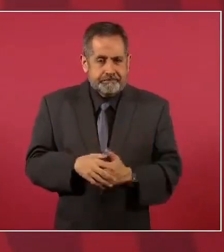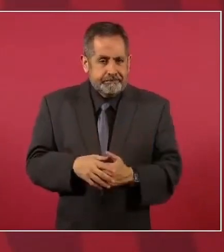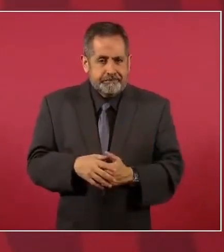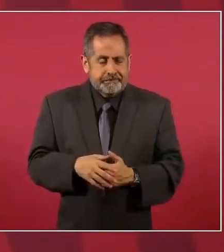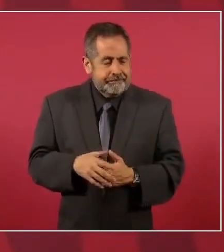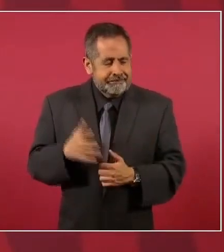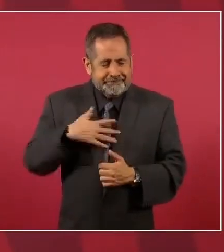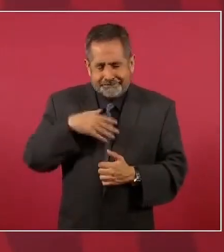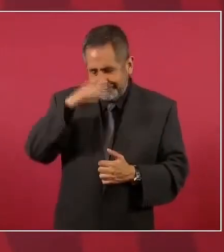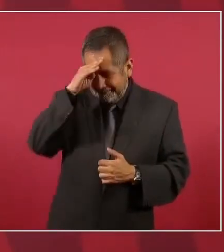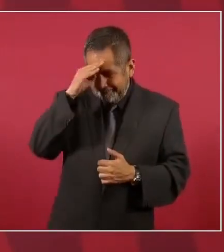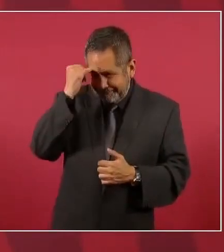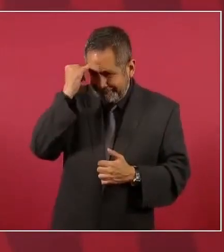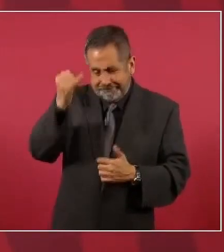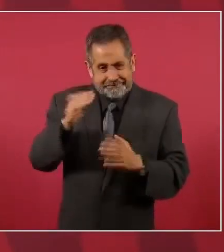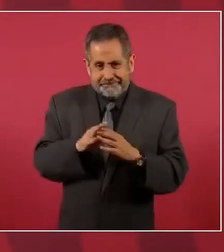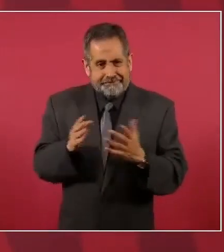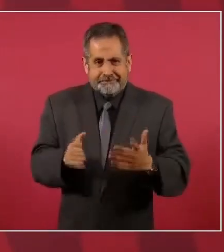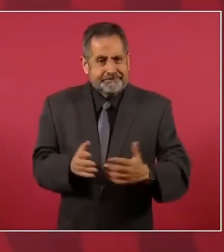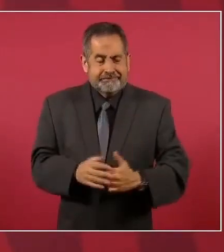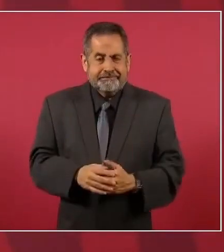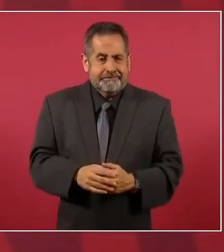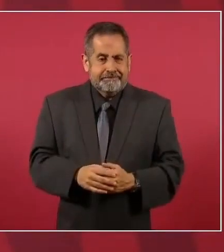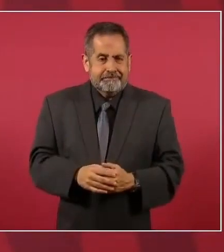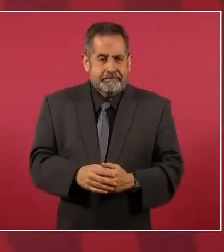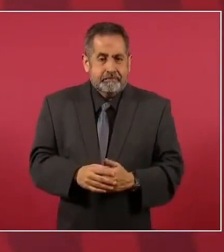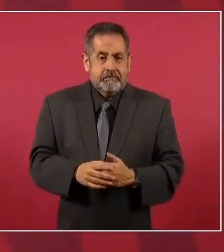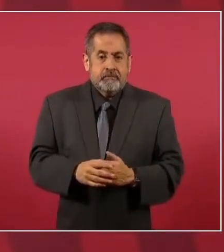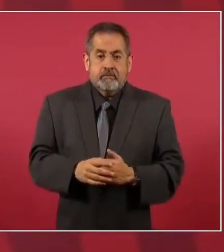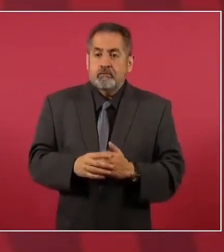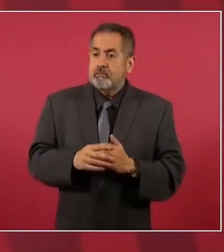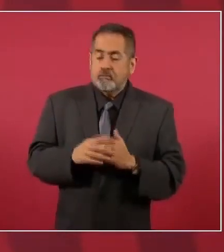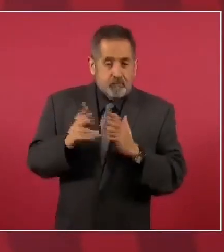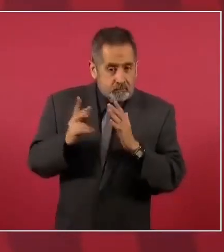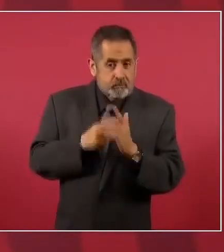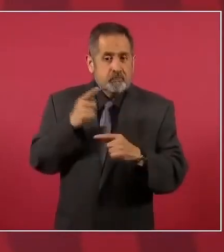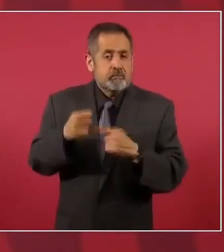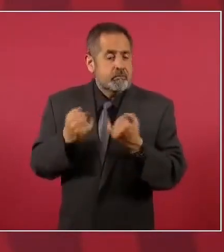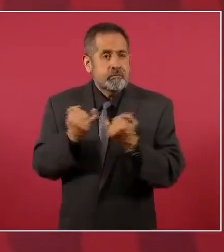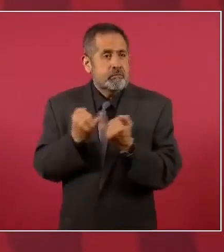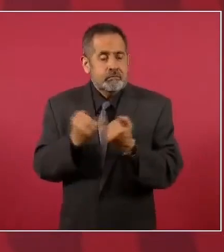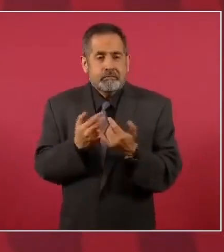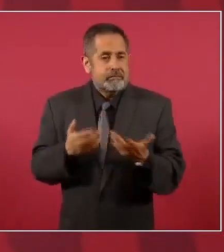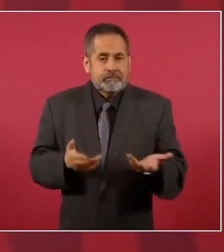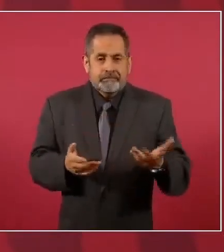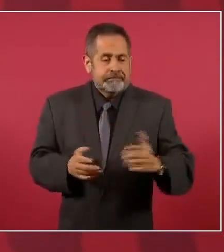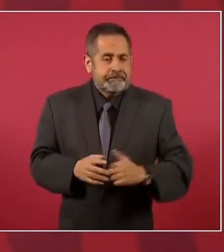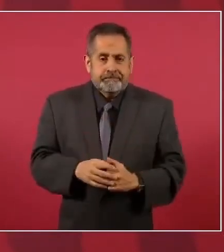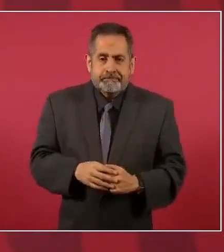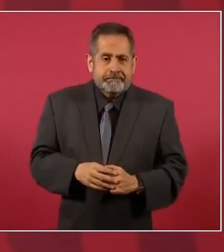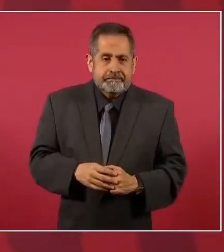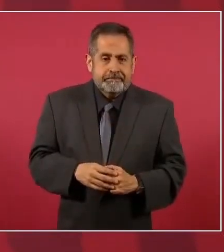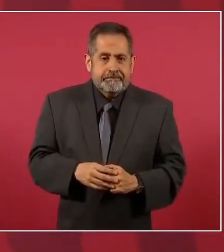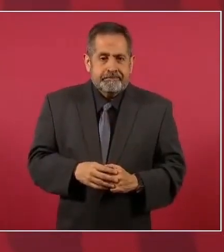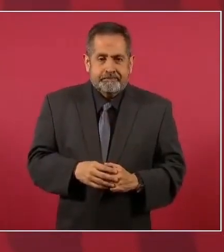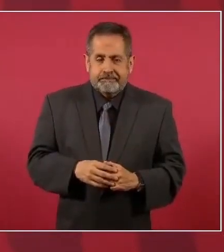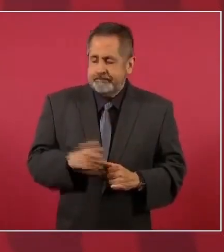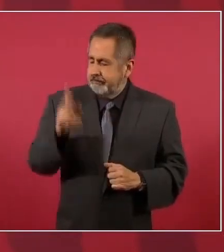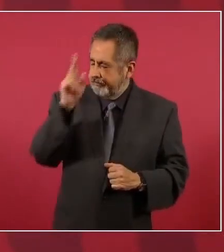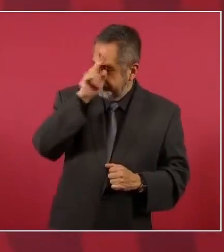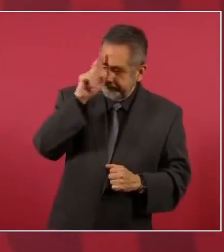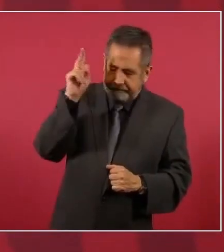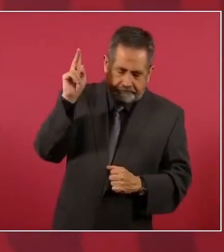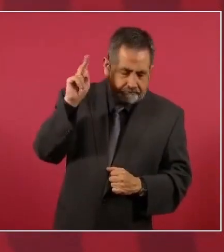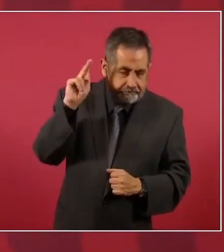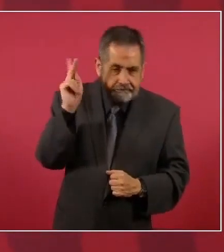imaginar que se iba a repetir, pero de manera ampliada,